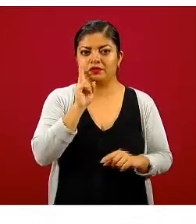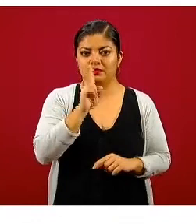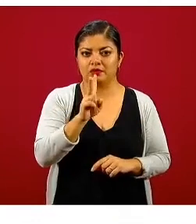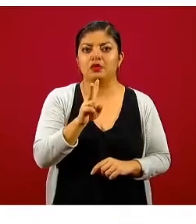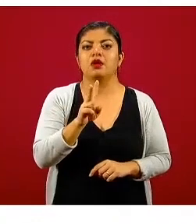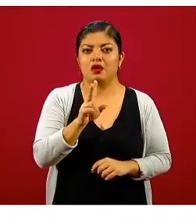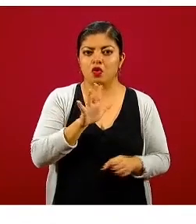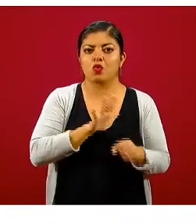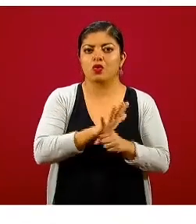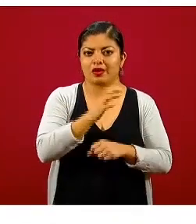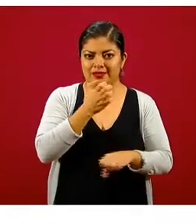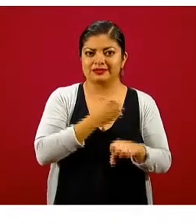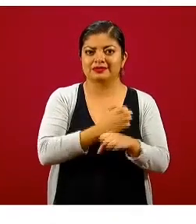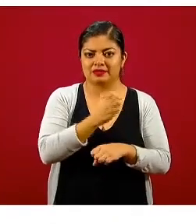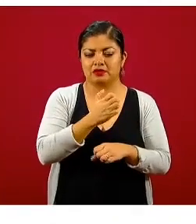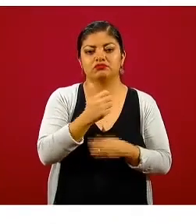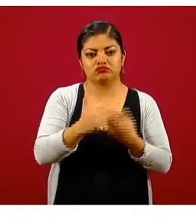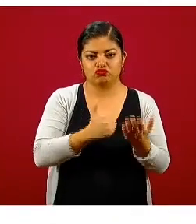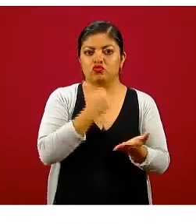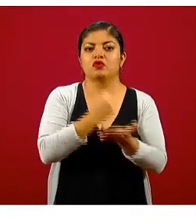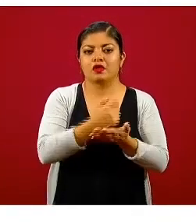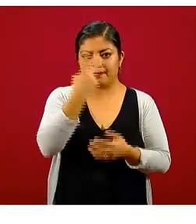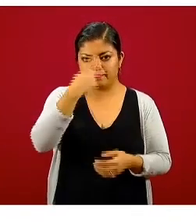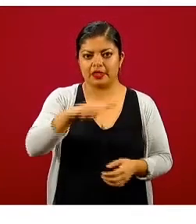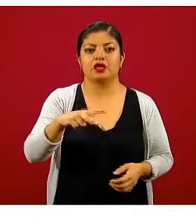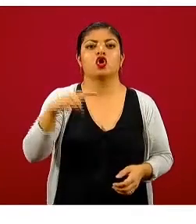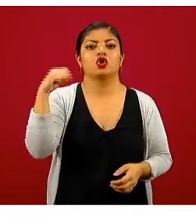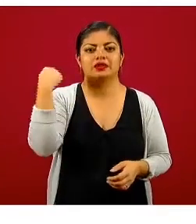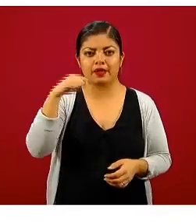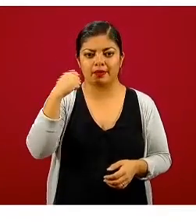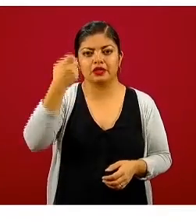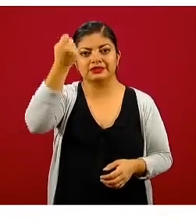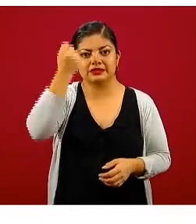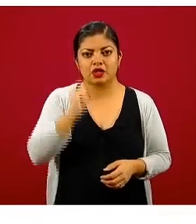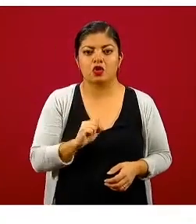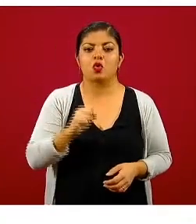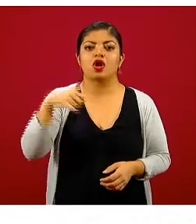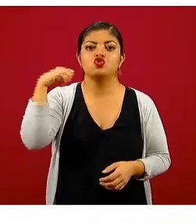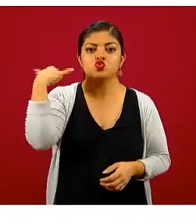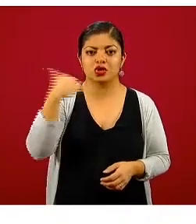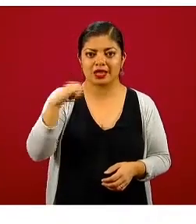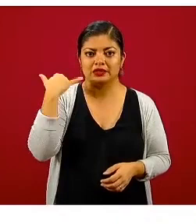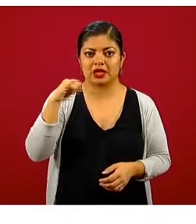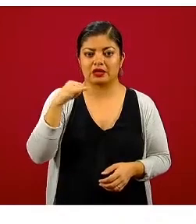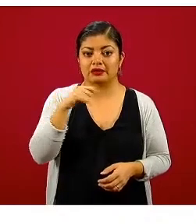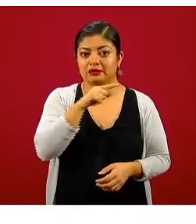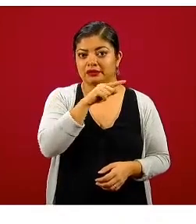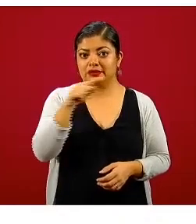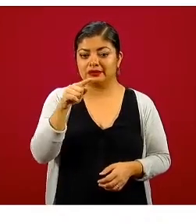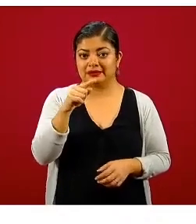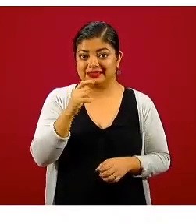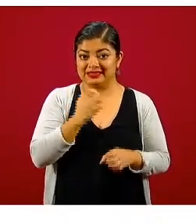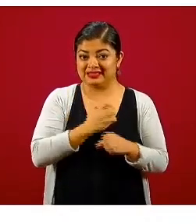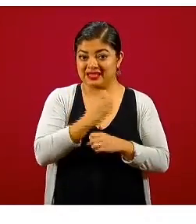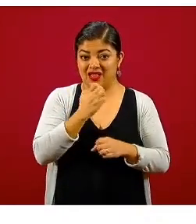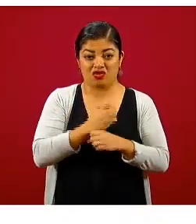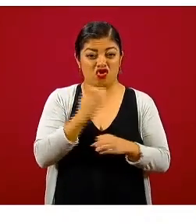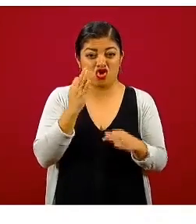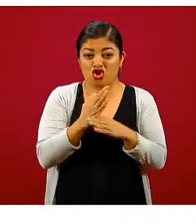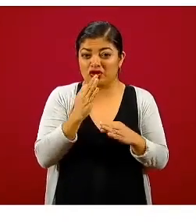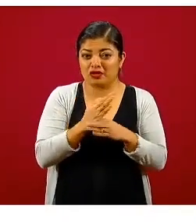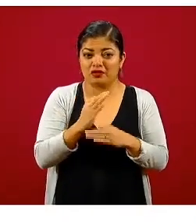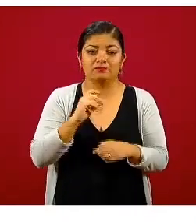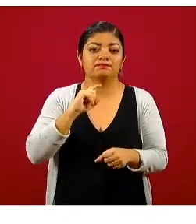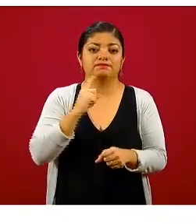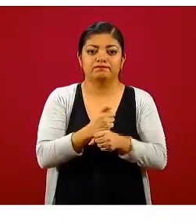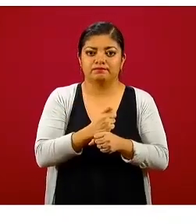identificar estos estados, precisamente Ciudad de México, Tabasco, Sinaloa, Yucatán, como los estados que tienen en estos momentos